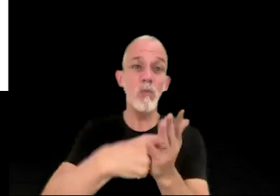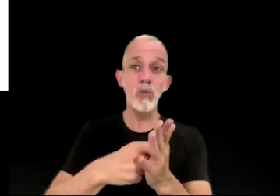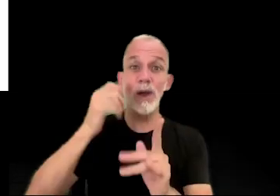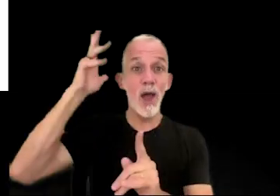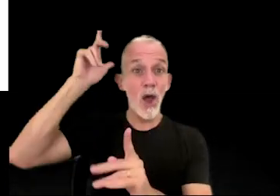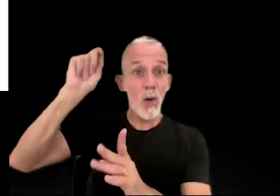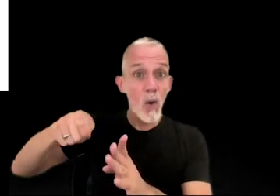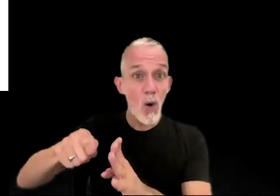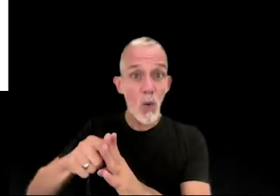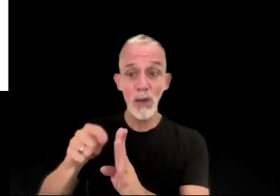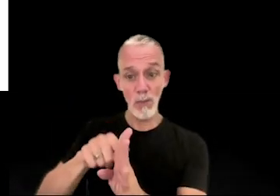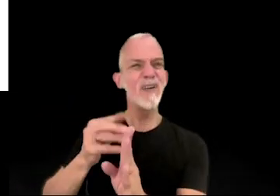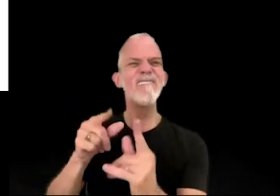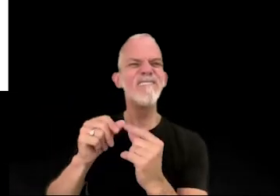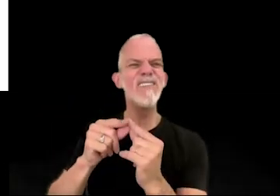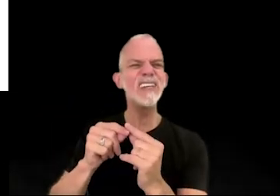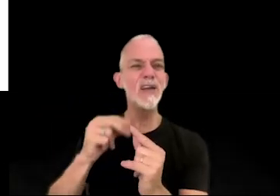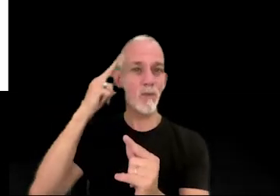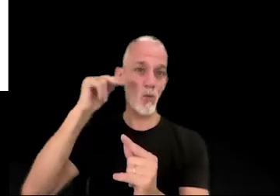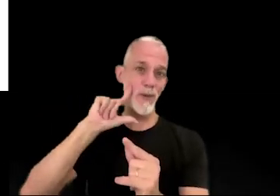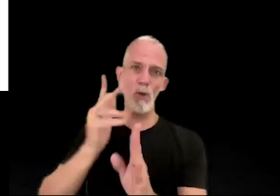del 9/7.